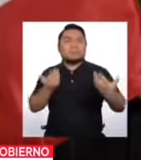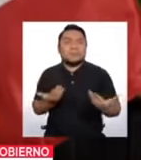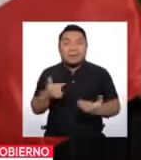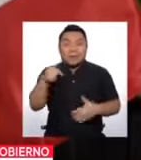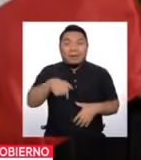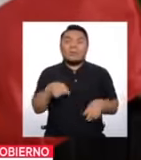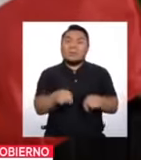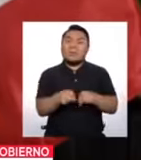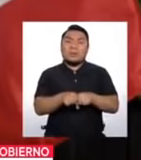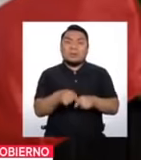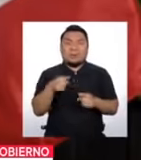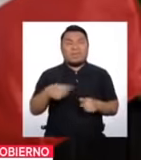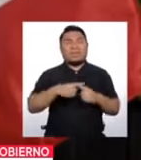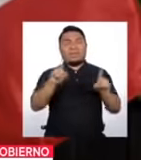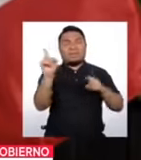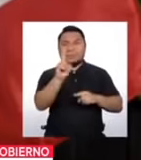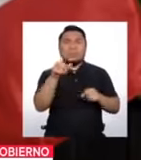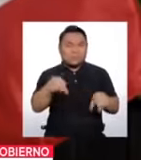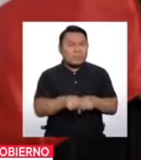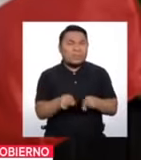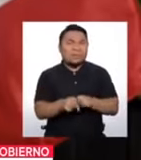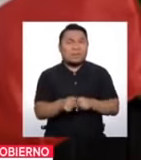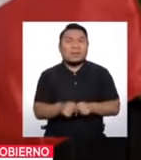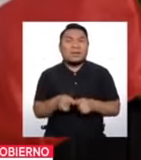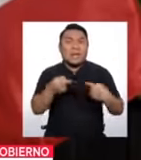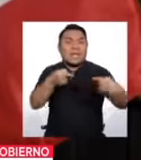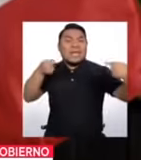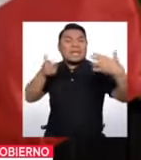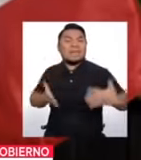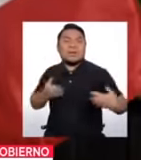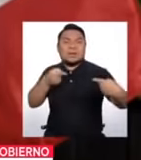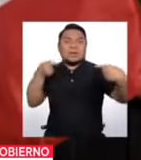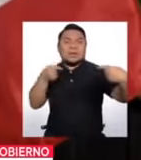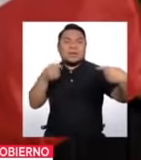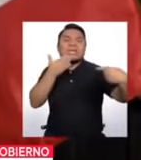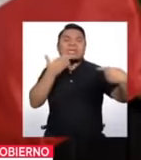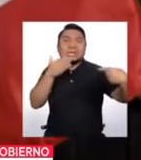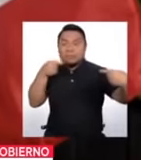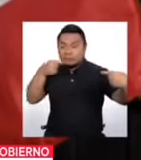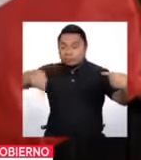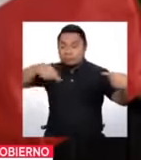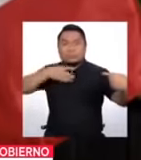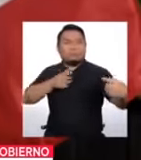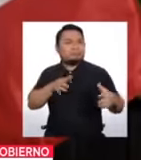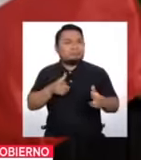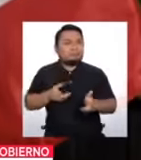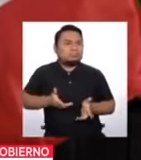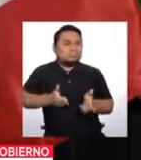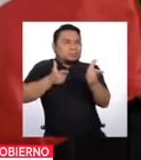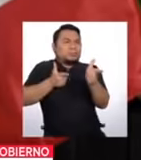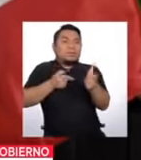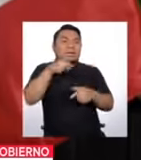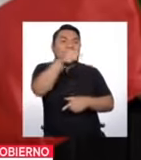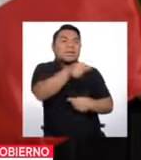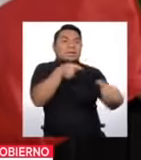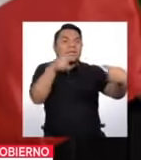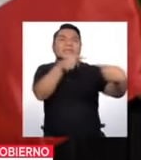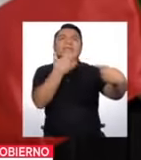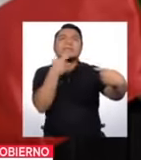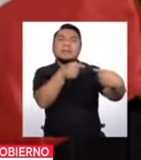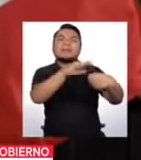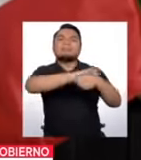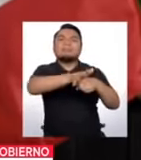diferente. El enemigo es un virus, pero que combatirlo